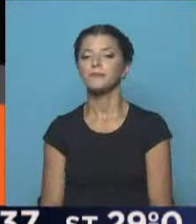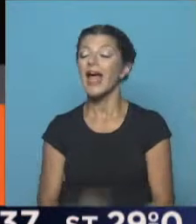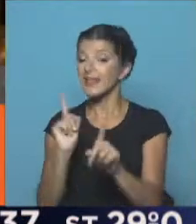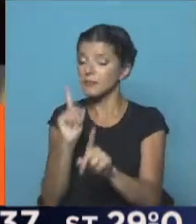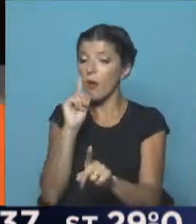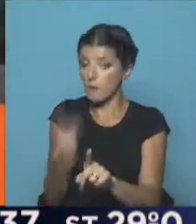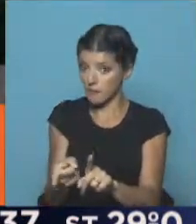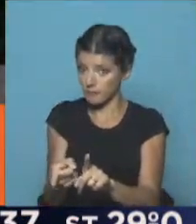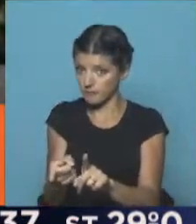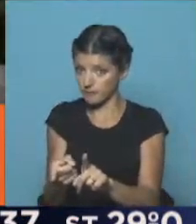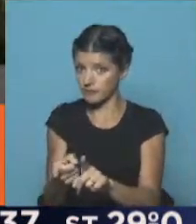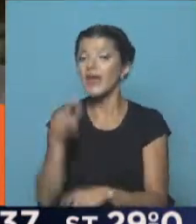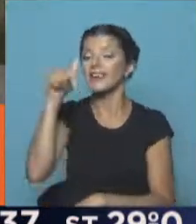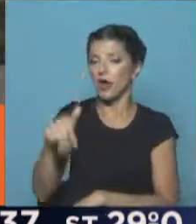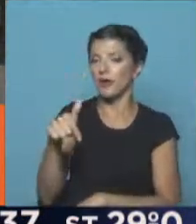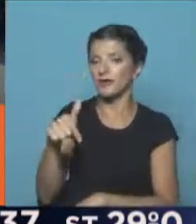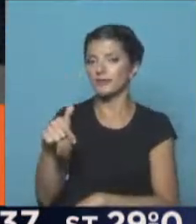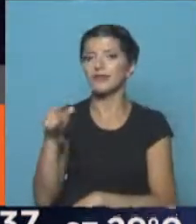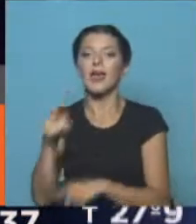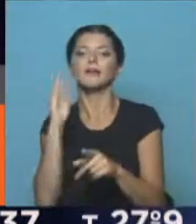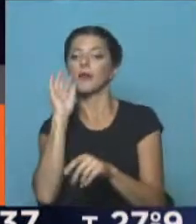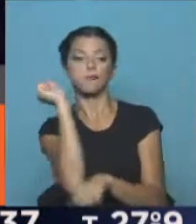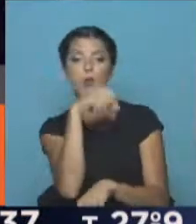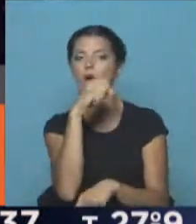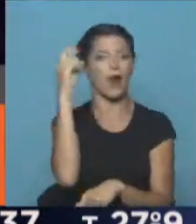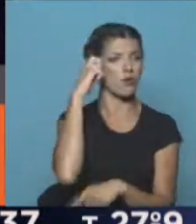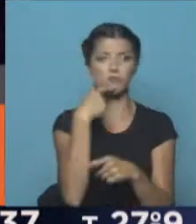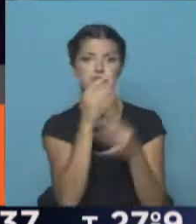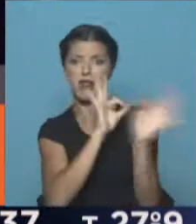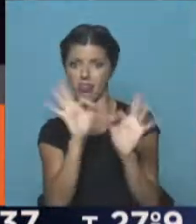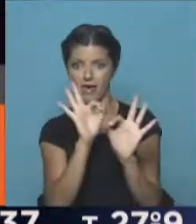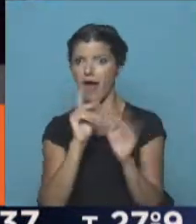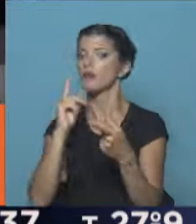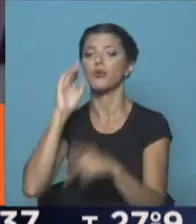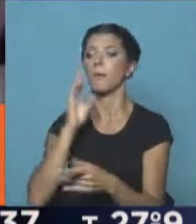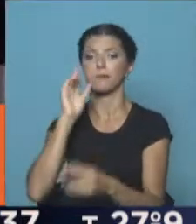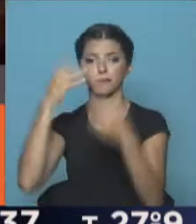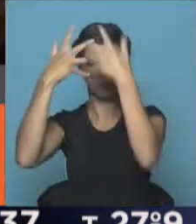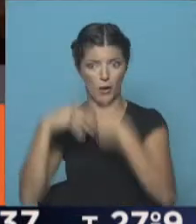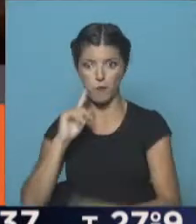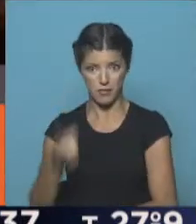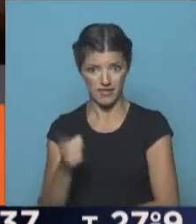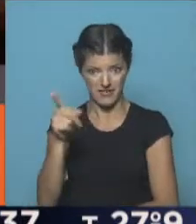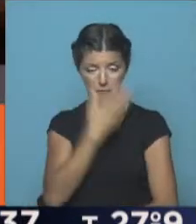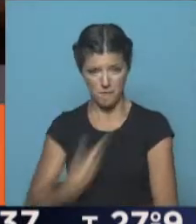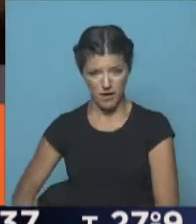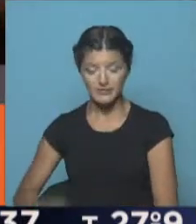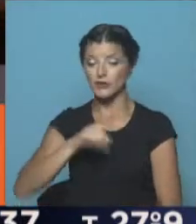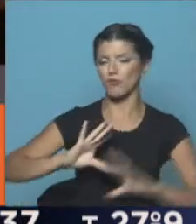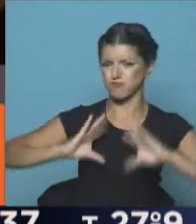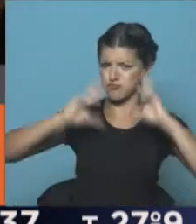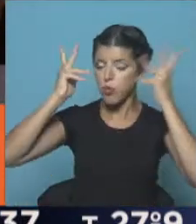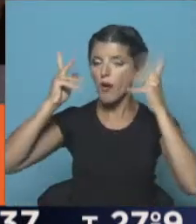mismo que esquiva el tratamiento parlamentario indignaron a los rumanos el trasfondo bastante evidente era